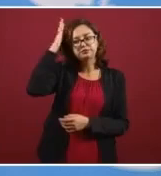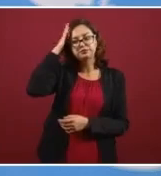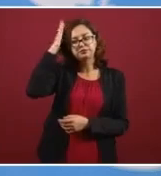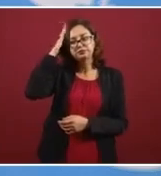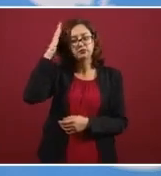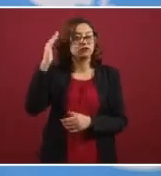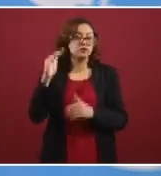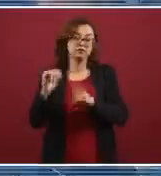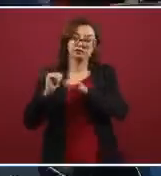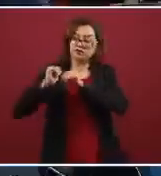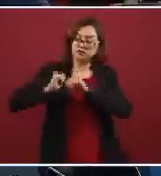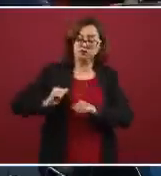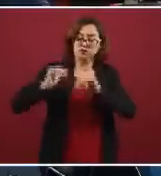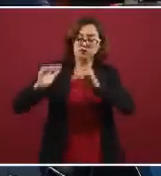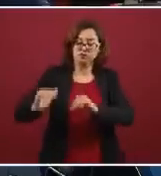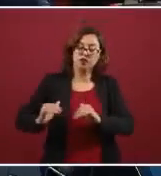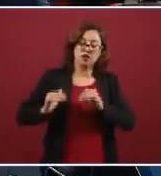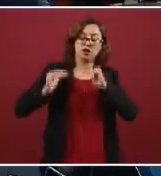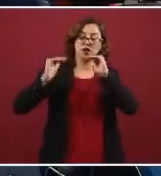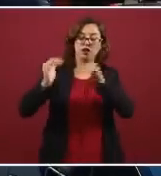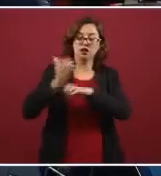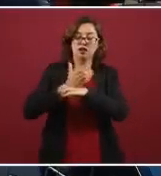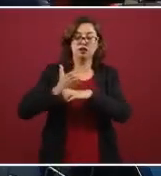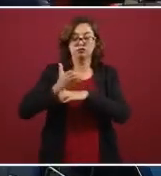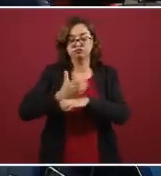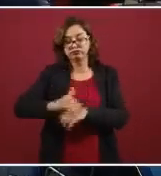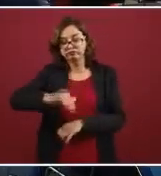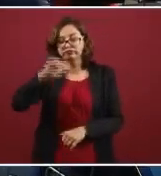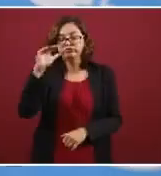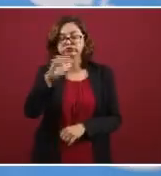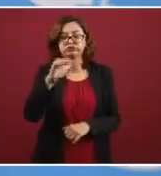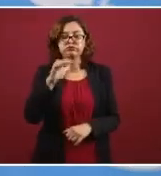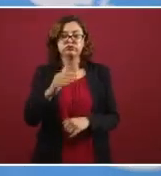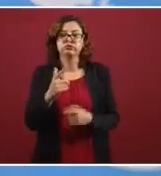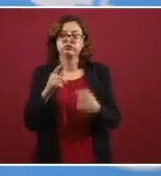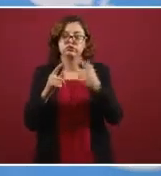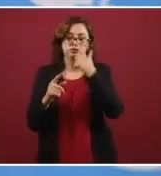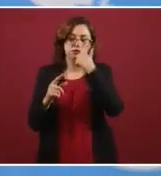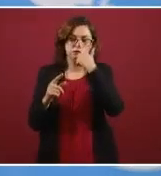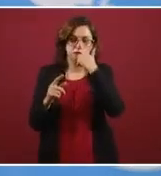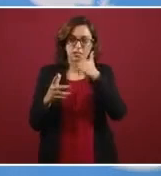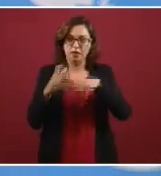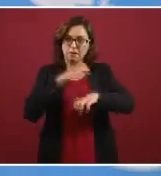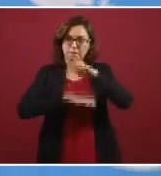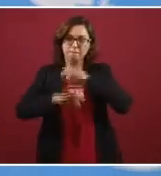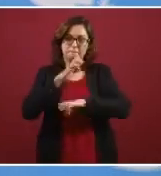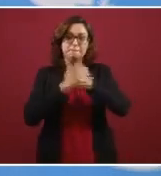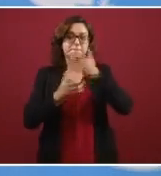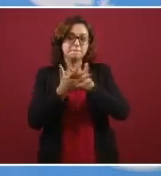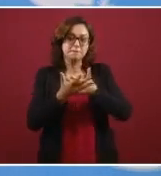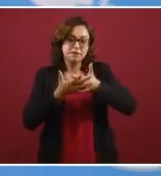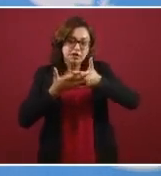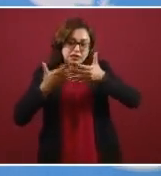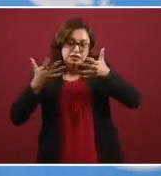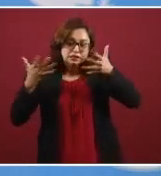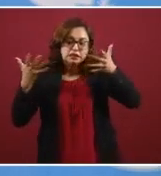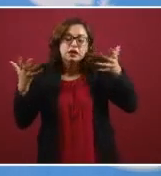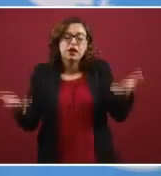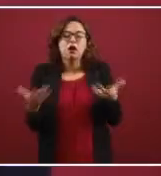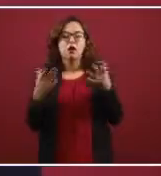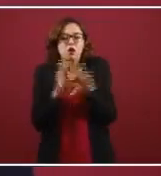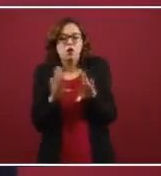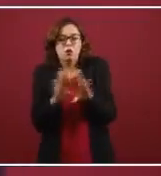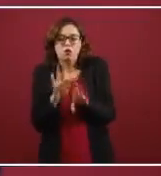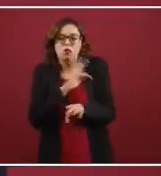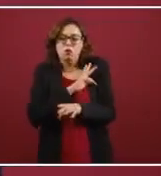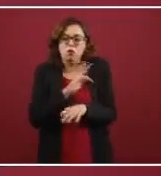con la parte más alta de la cadena de valor del café, Illy, Starbucks, estas grandes empresas, para ver cómo puede